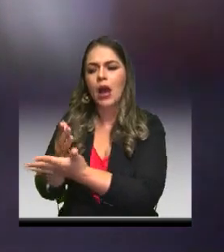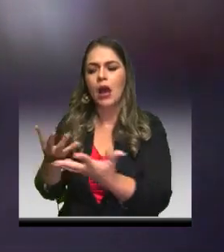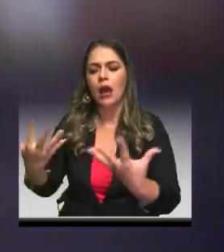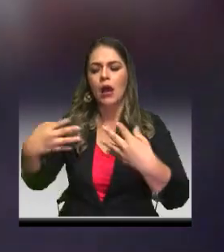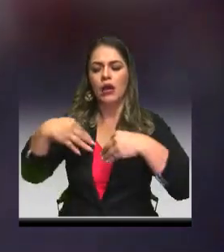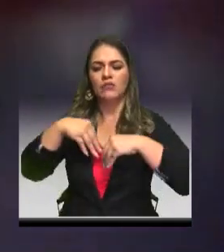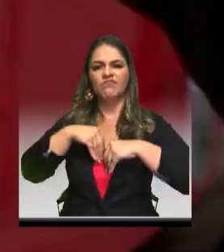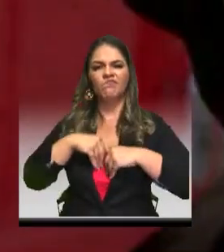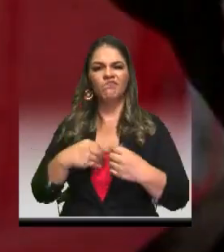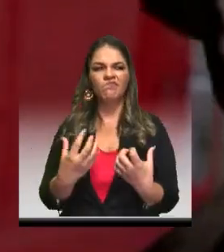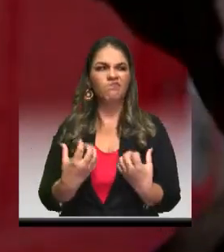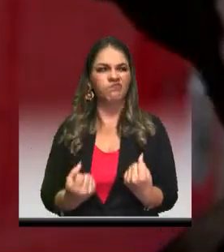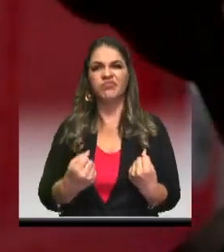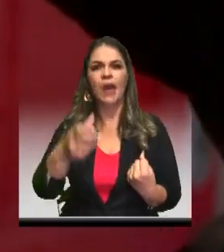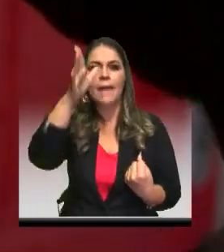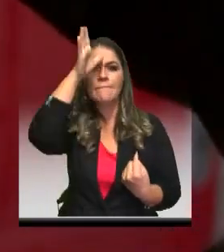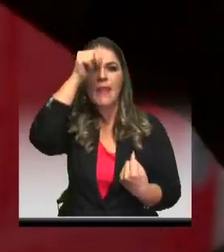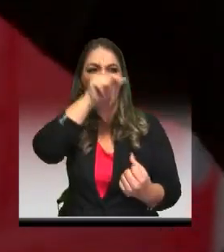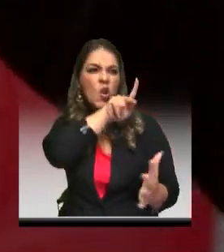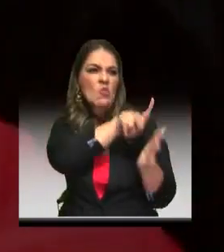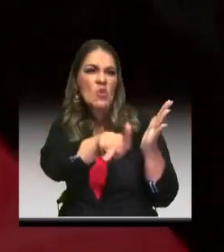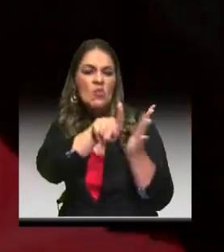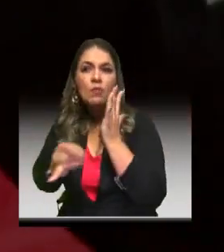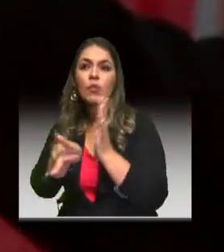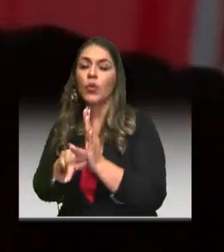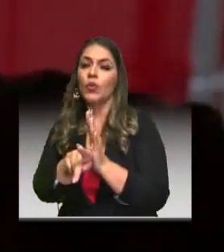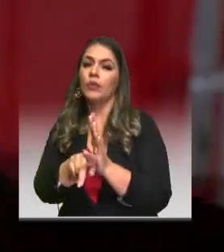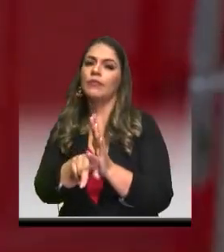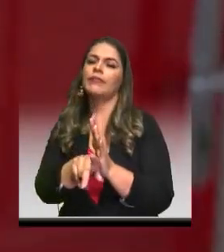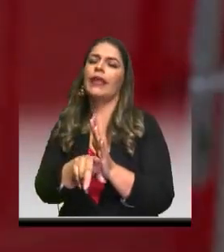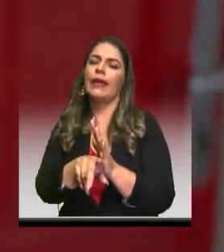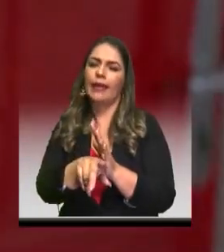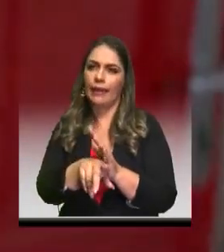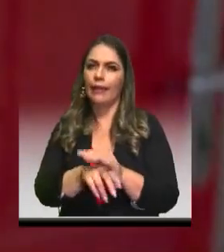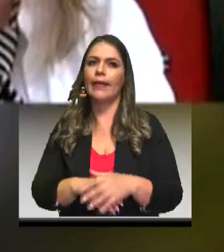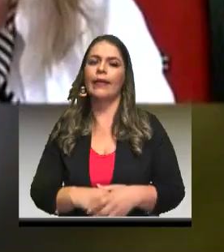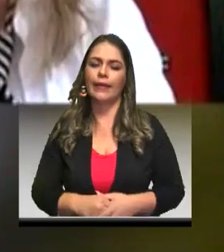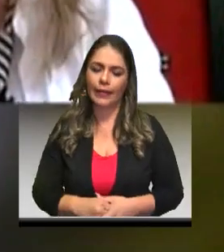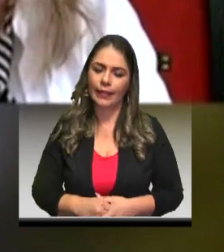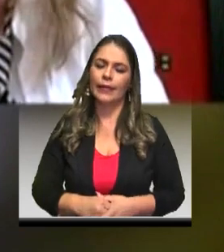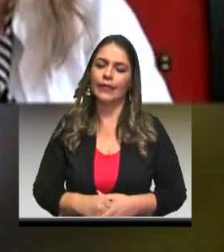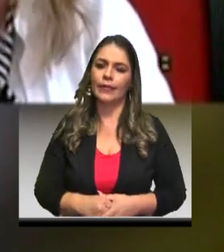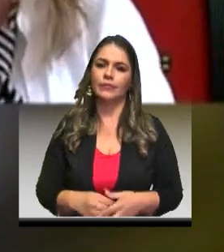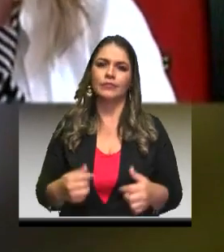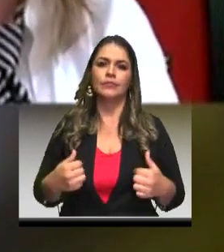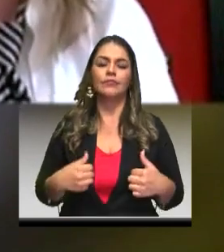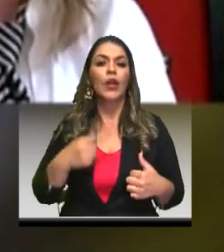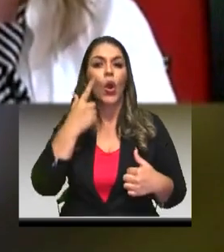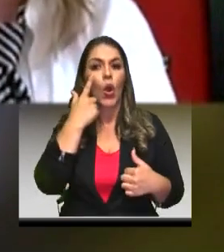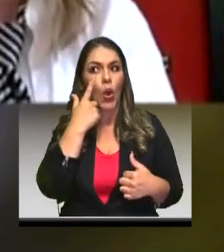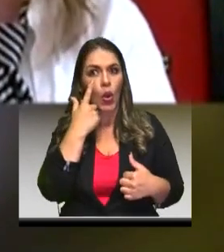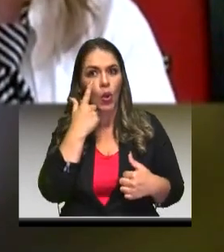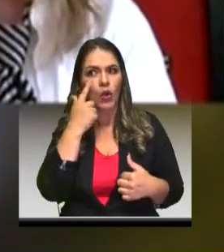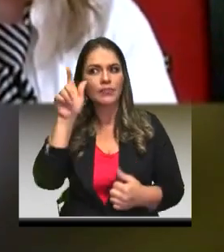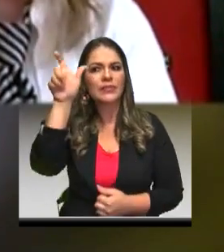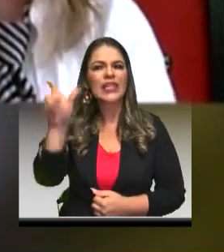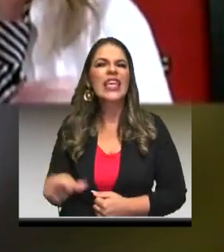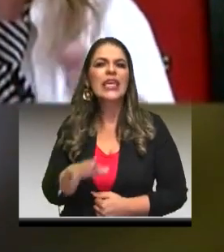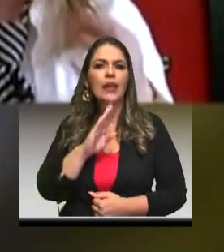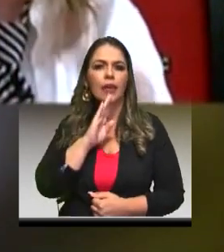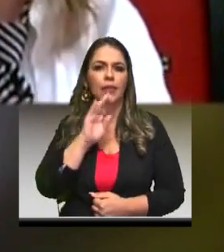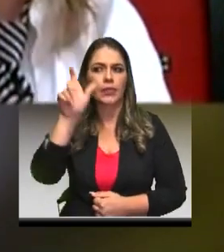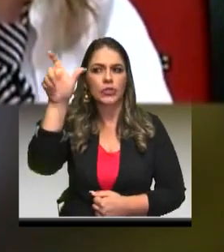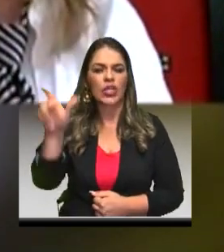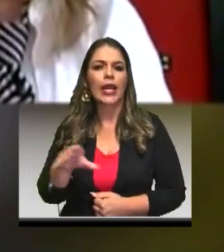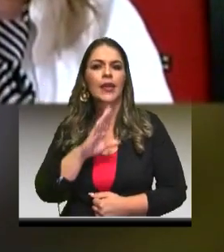que termine o haya terminado convirtiéndose en un criminal, ¿no? Entonces yo debo de nunca olvidar frente a quién estoy,